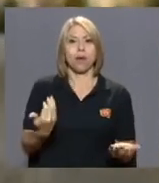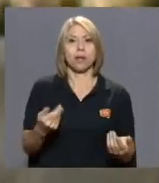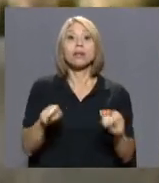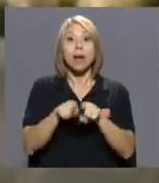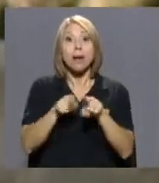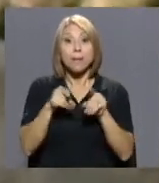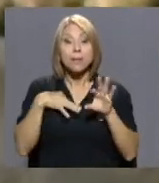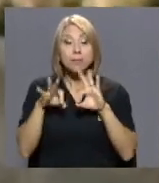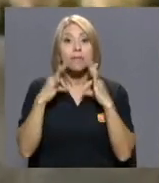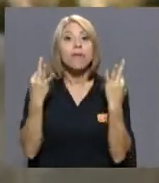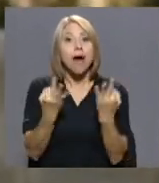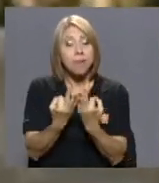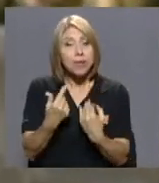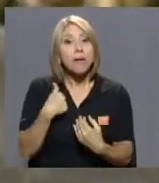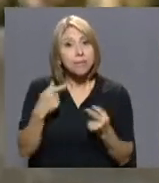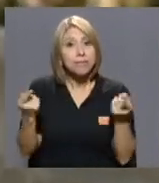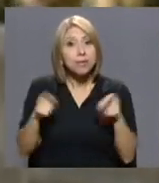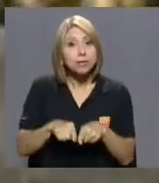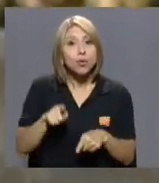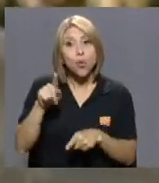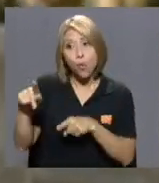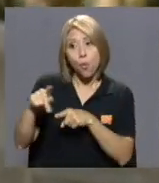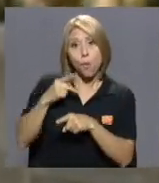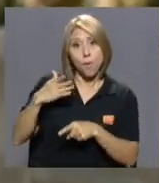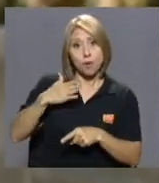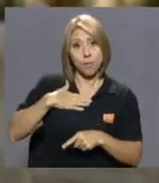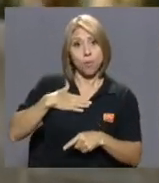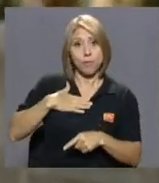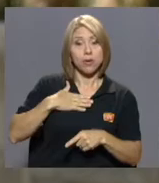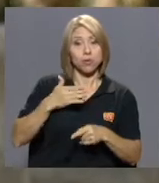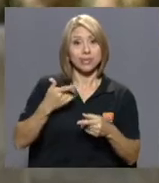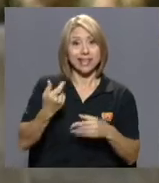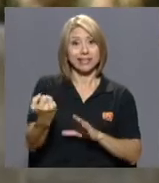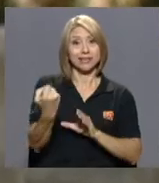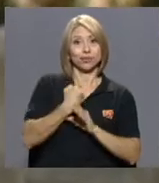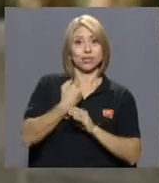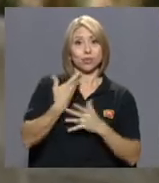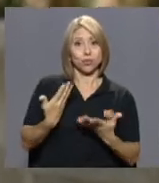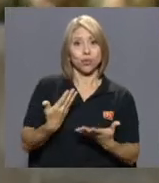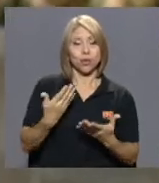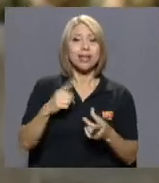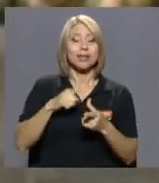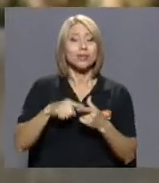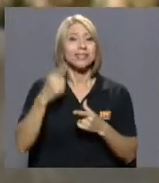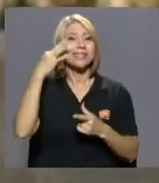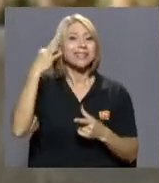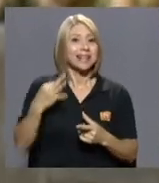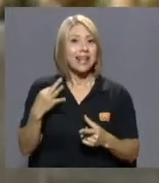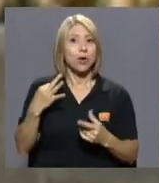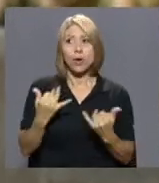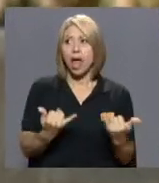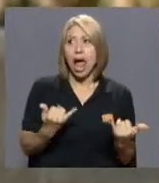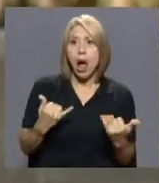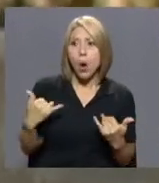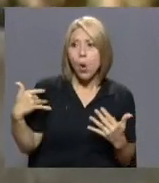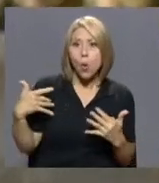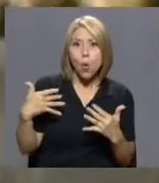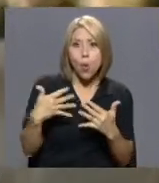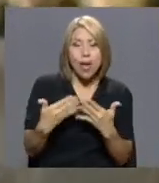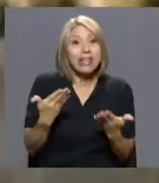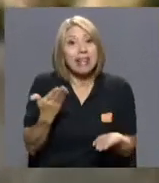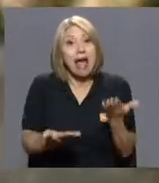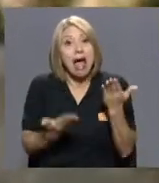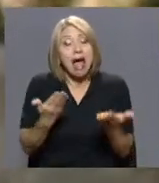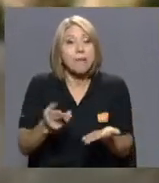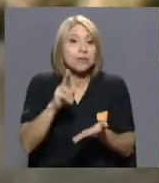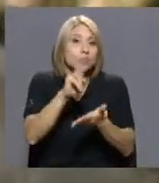experimenté, un primo se suicidó. Entonces creo que hasta la fecha, tal vez están como comenzando un poco la universidad o